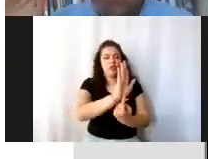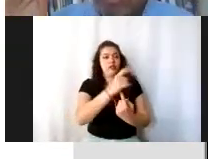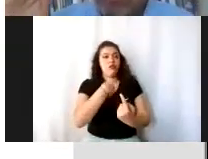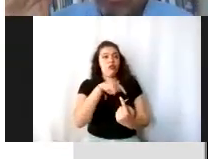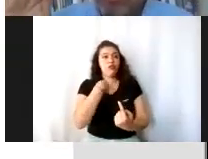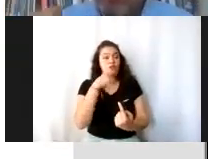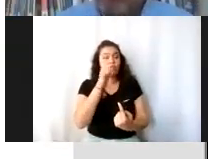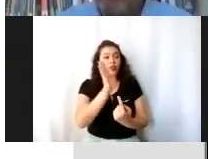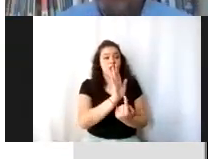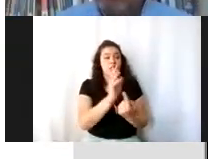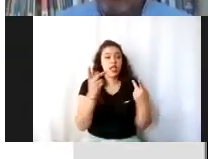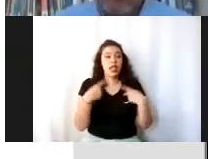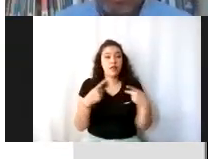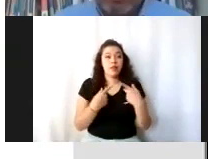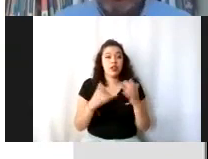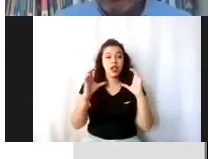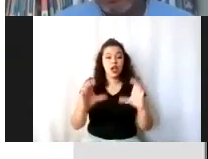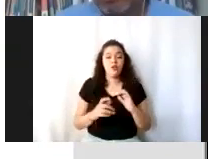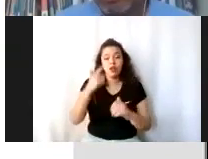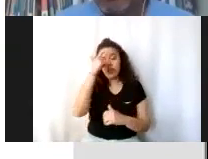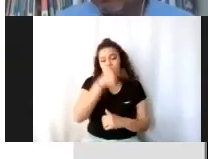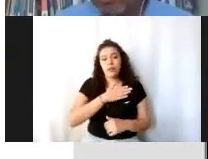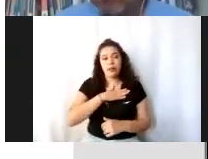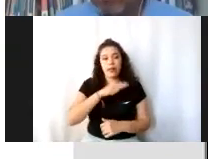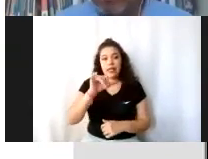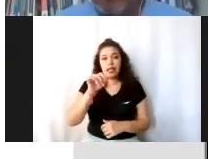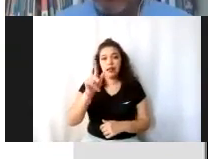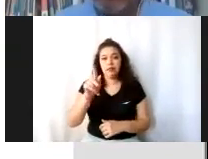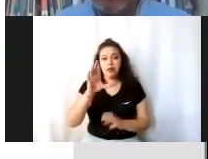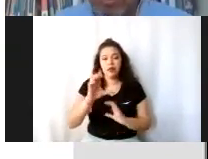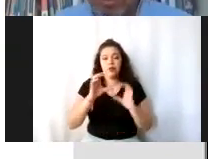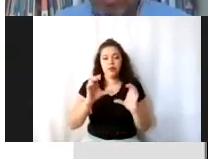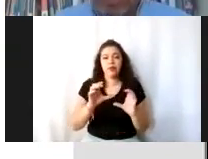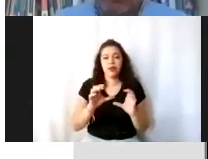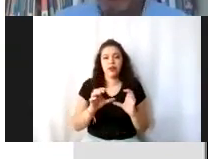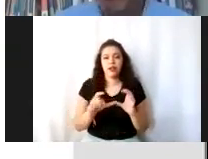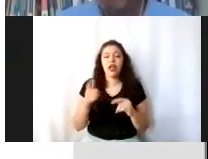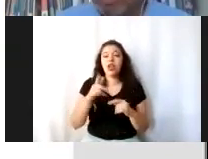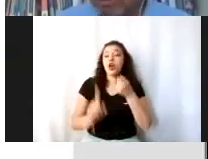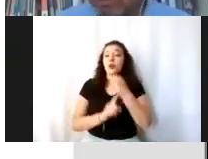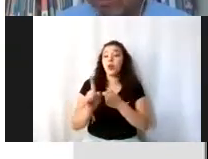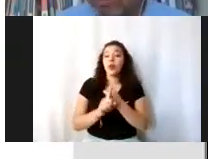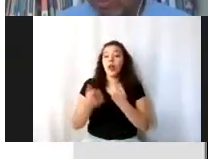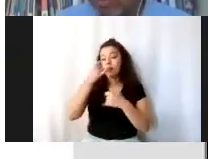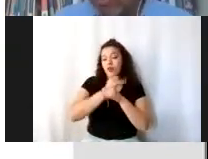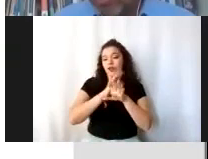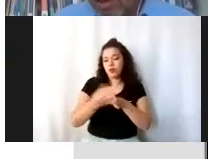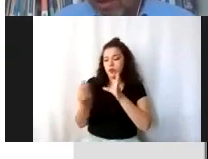es del velador de Millapé. Y entonces ahí ustedes no tienen problema en revelar datos